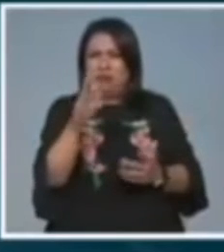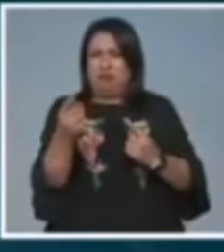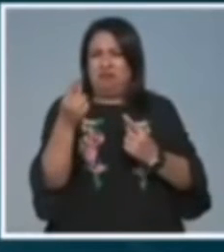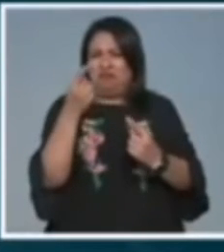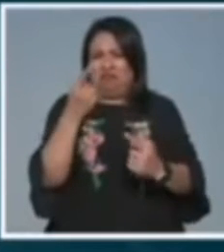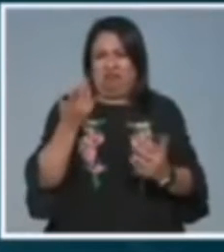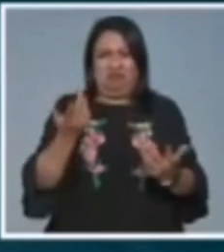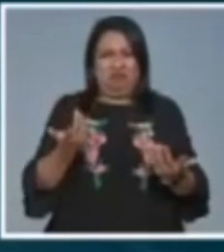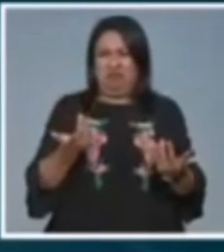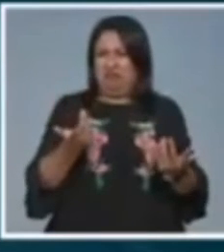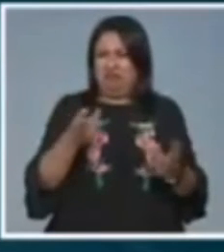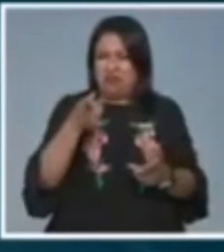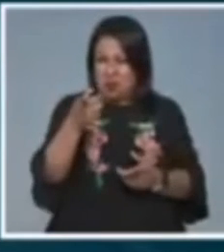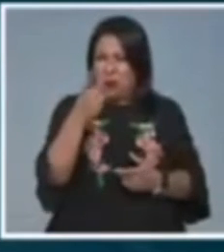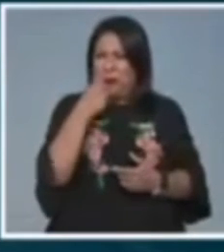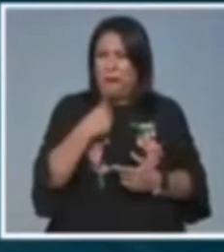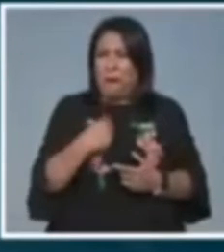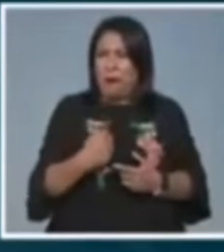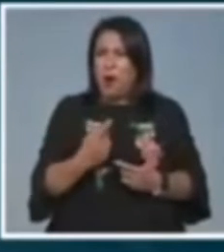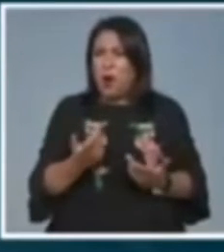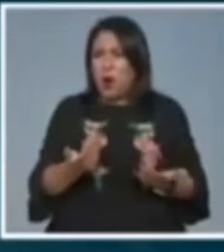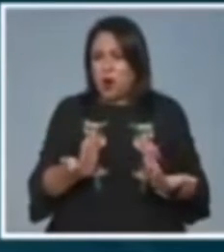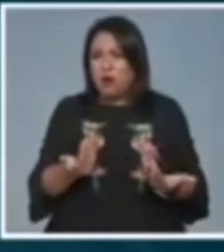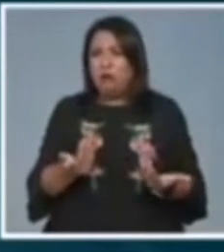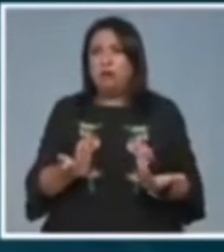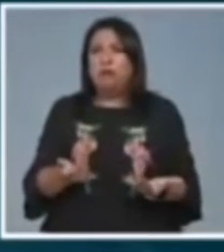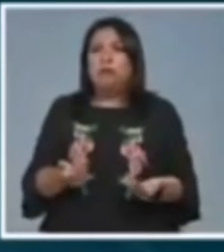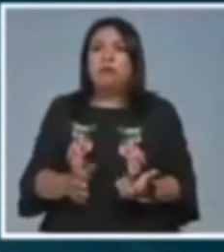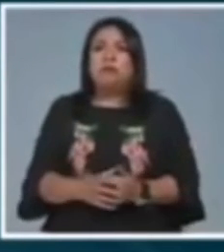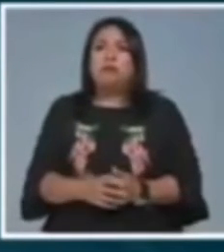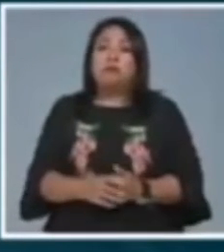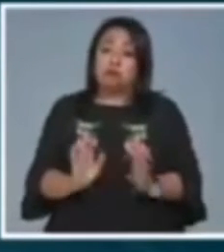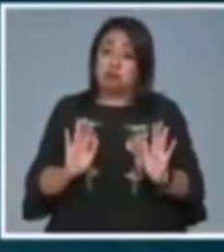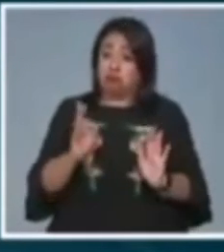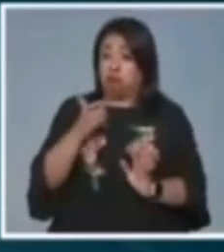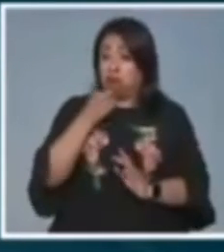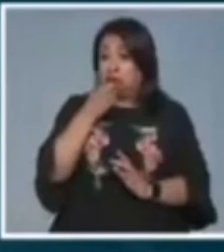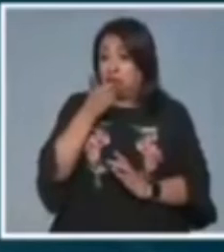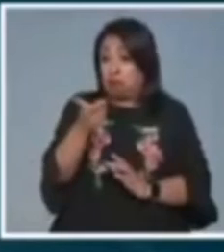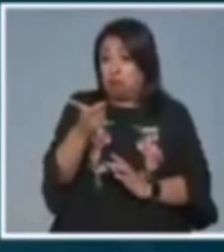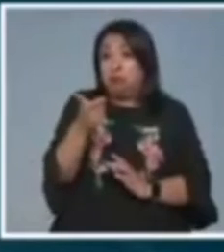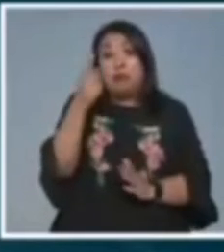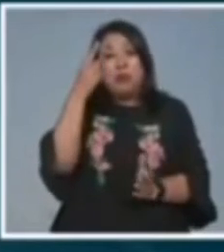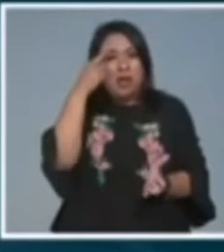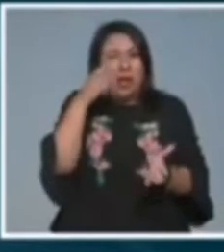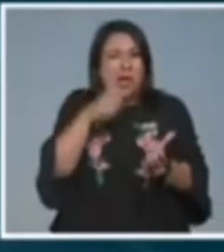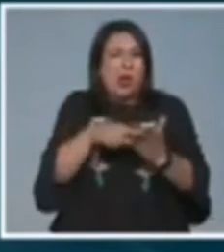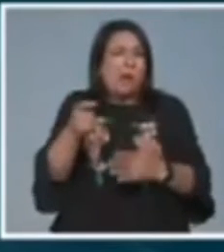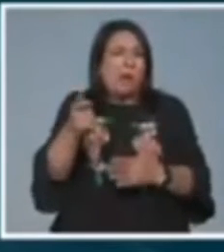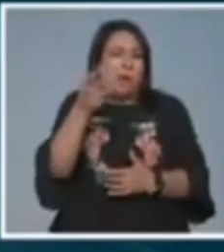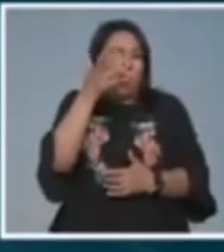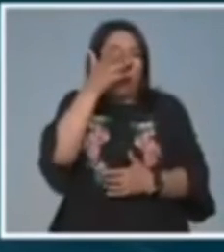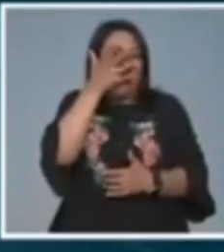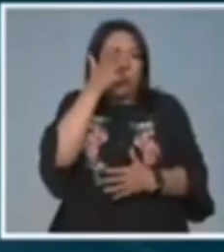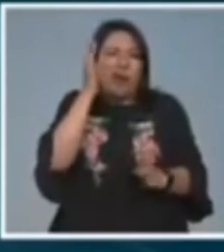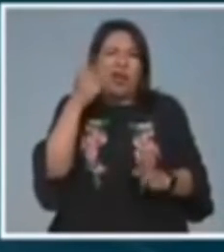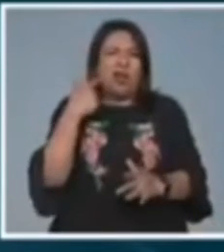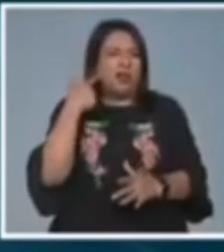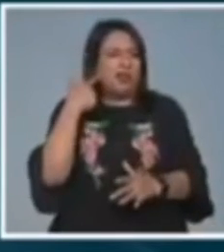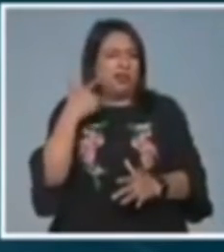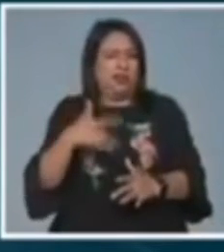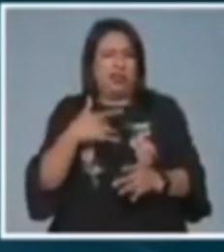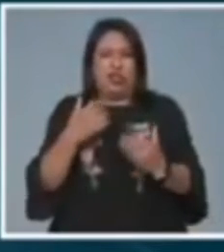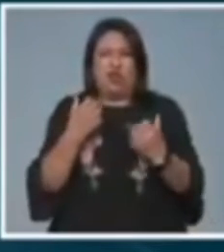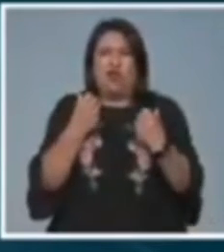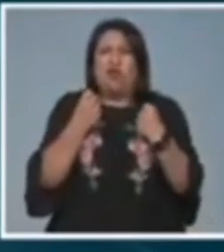dijo, no eres rojo. Entonces yo le dije, pues creo que le di un poco de pena porque le sonó muy